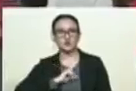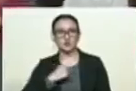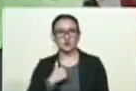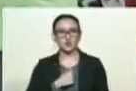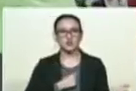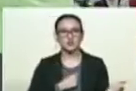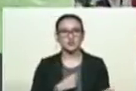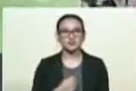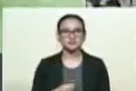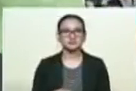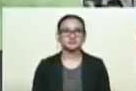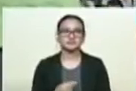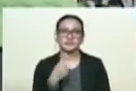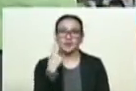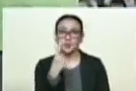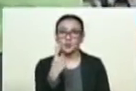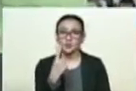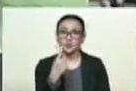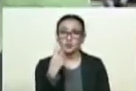A la una.